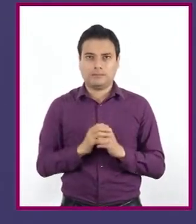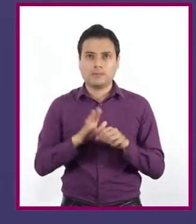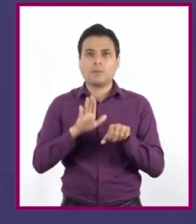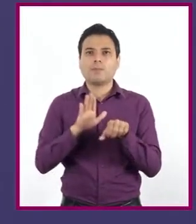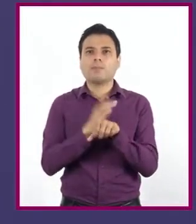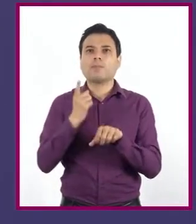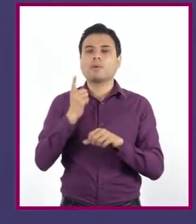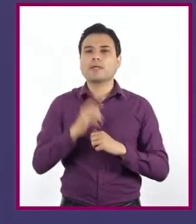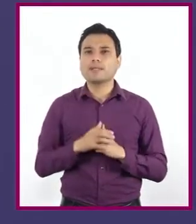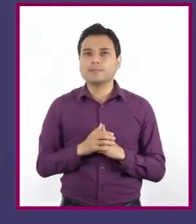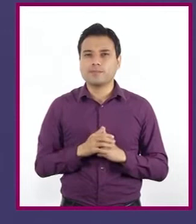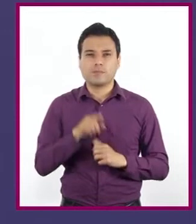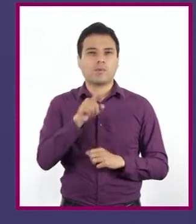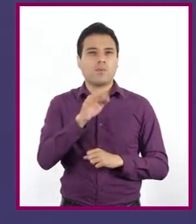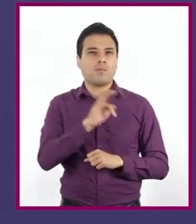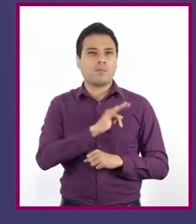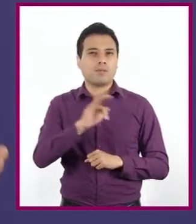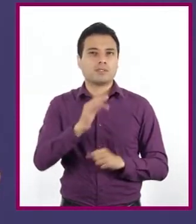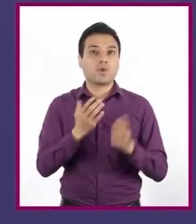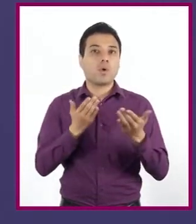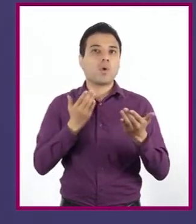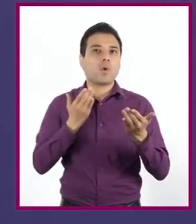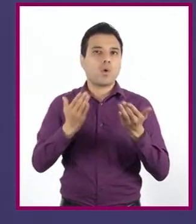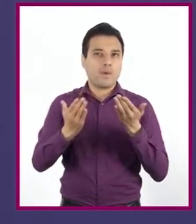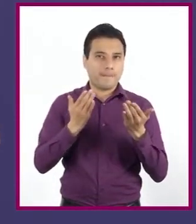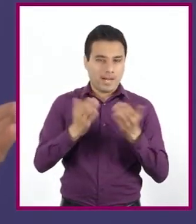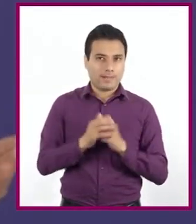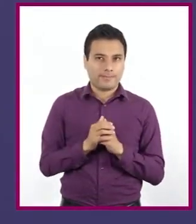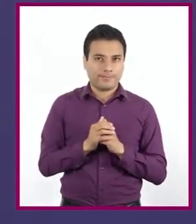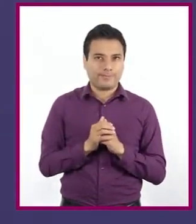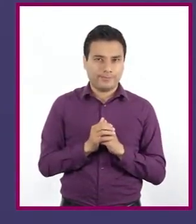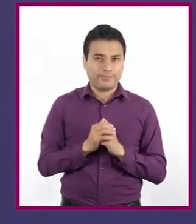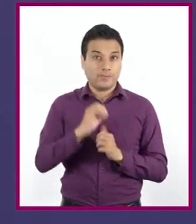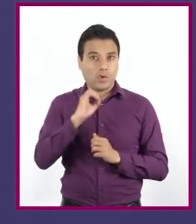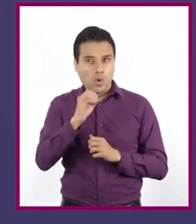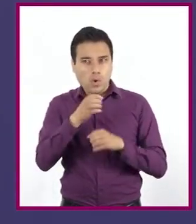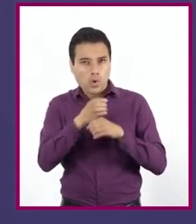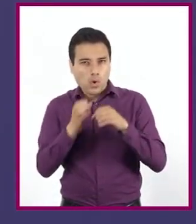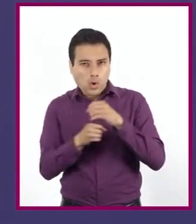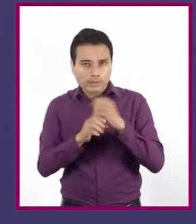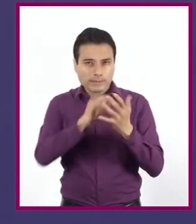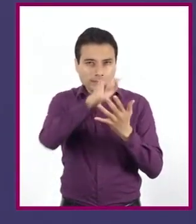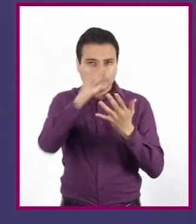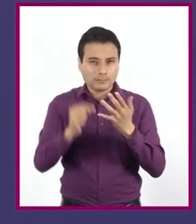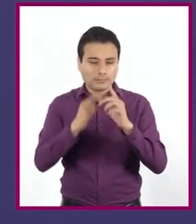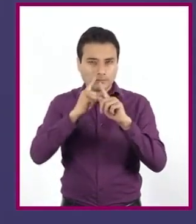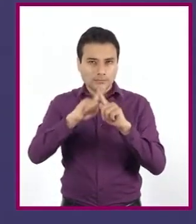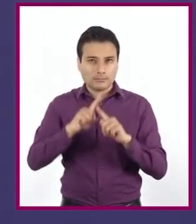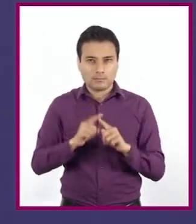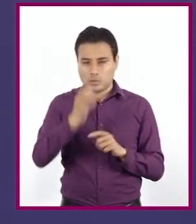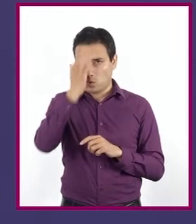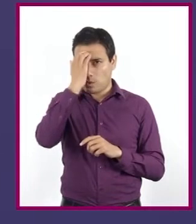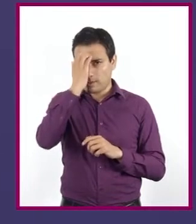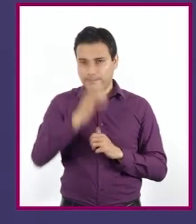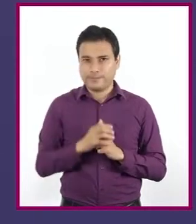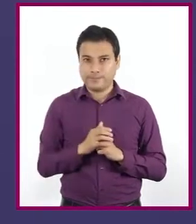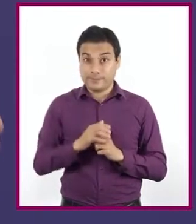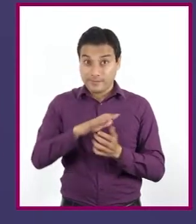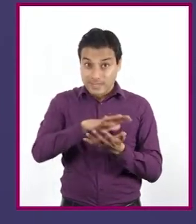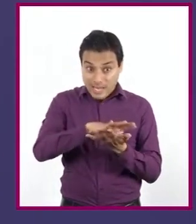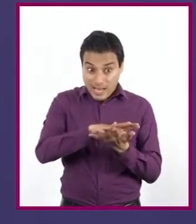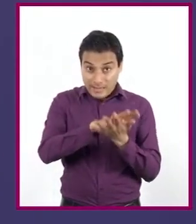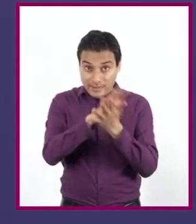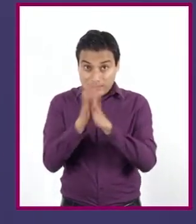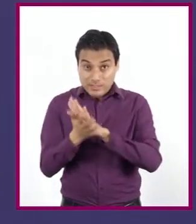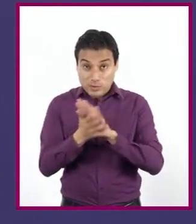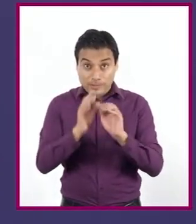un punto de comparación o conocer elementos extra de la trama. La adaptación, con todas sus estrategias, las